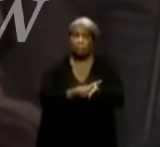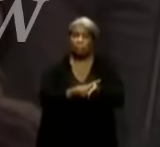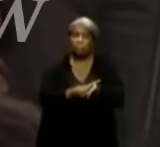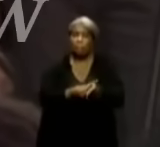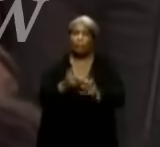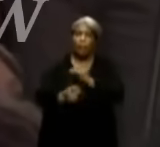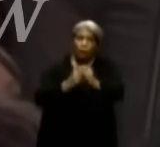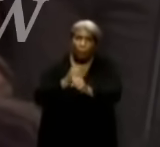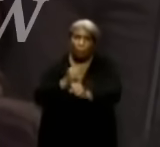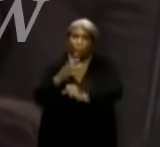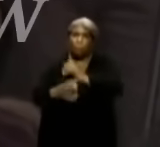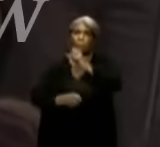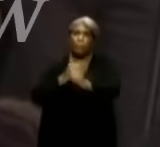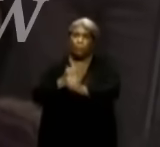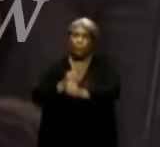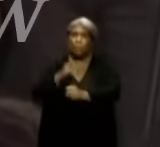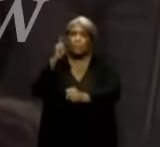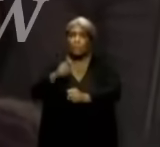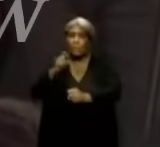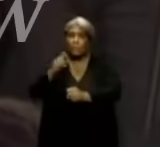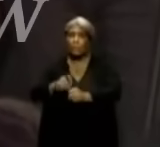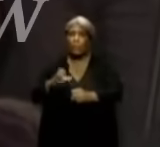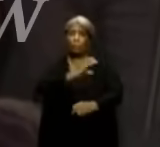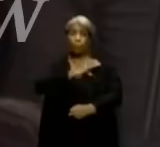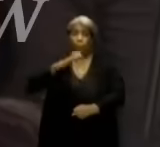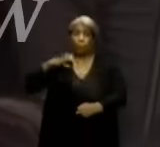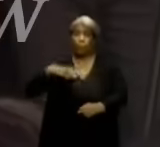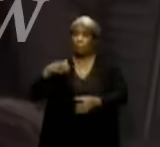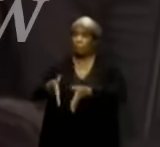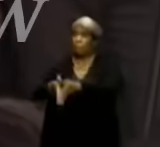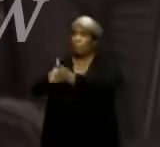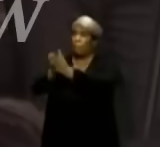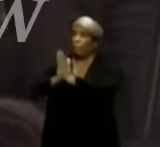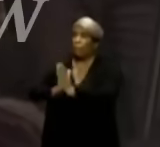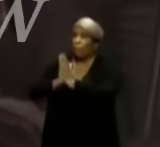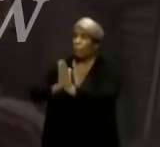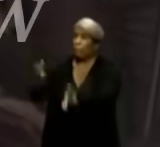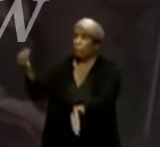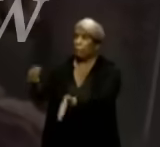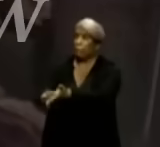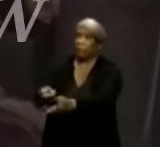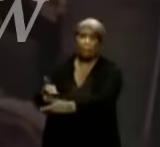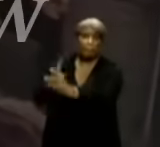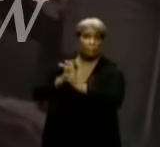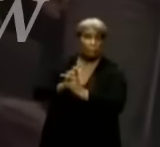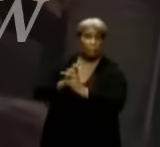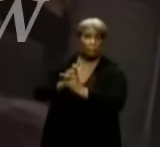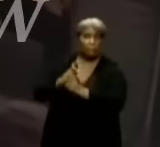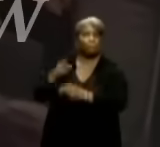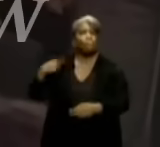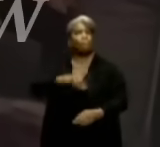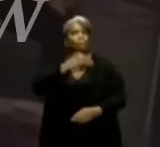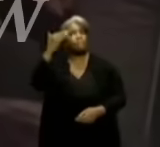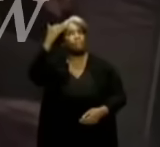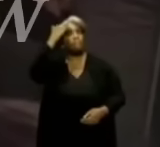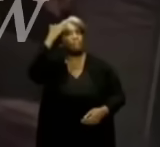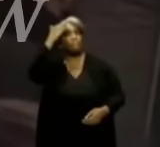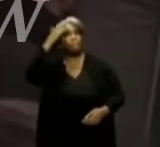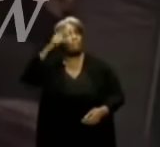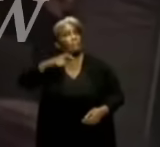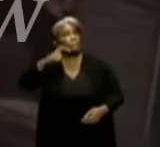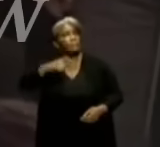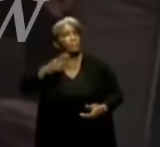enmendarlo con una adenda en el Congreso Nacional sustentada en préstamos. Quisiéramos saber si el